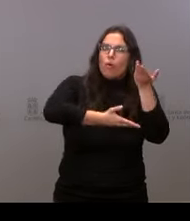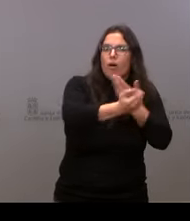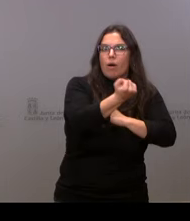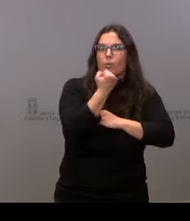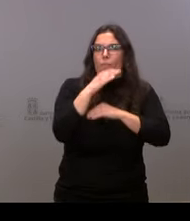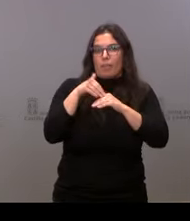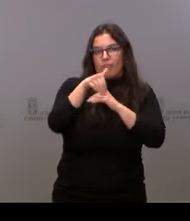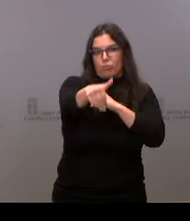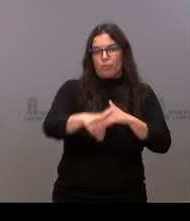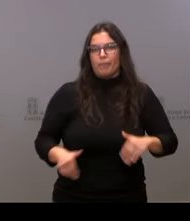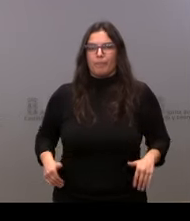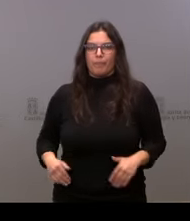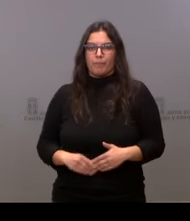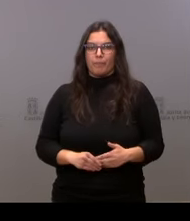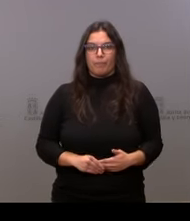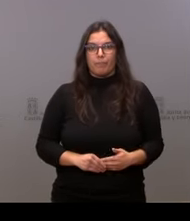al futuro